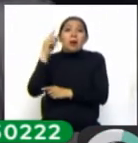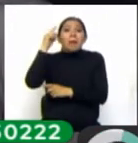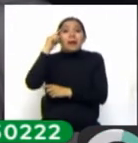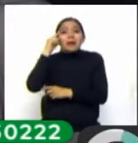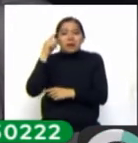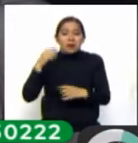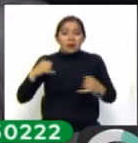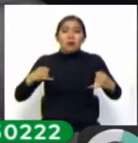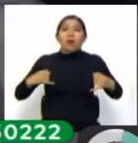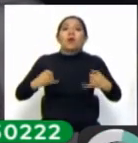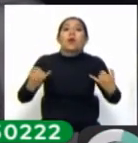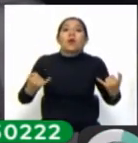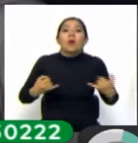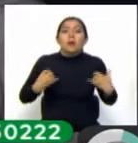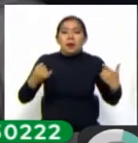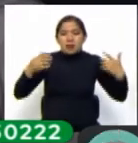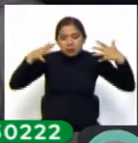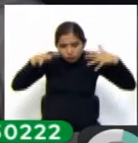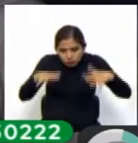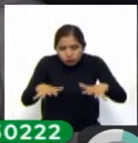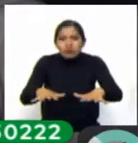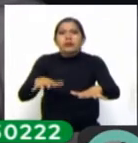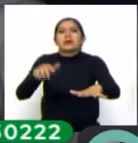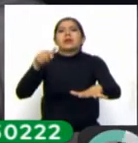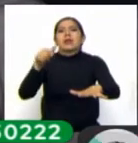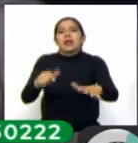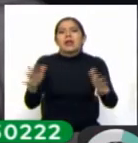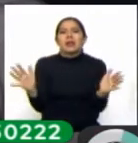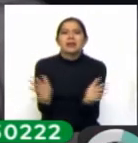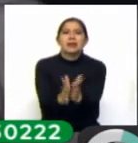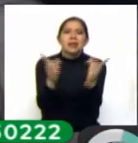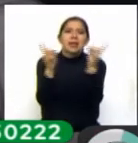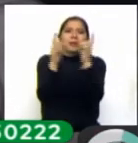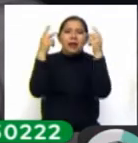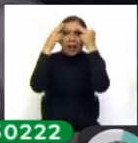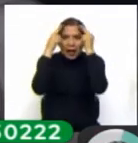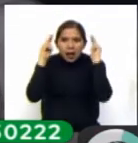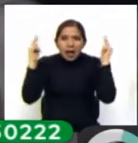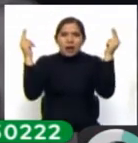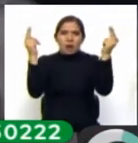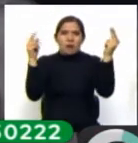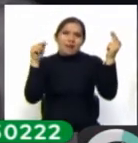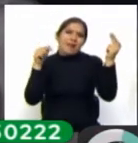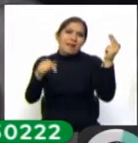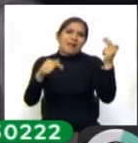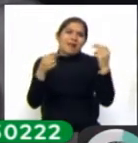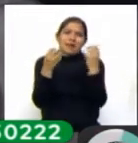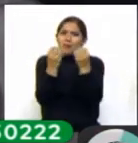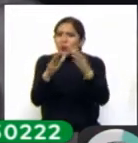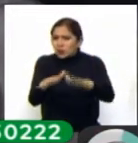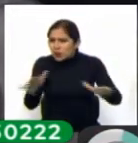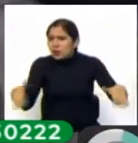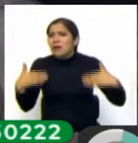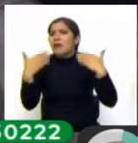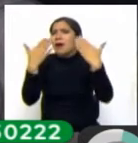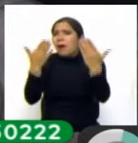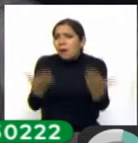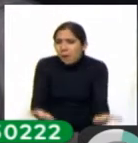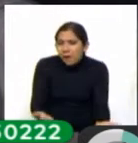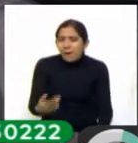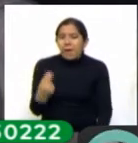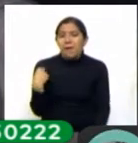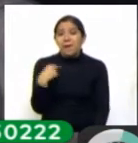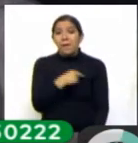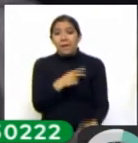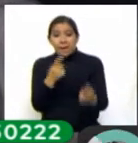se han lanzado hacia el Prado Paseño donde se estaba celebrando esta fiesta de Halloween. Había muchas niñas, muchos niños. Nosotros